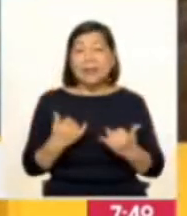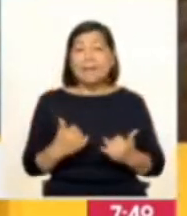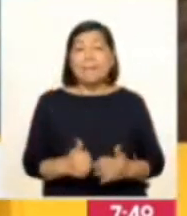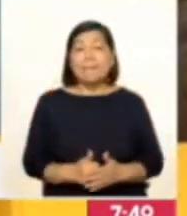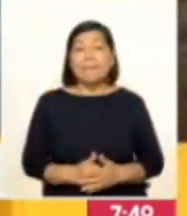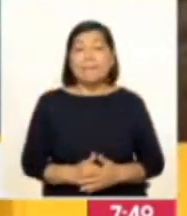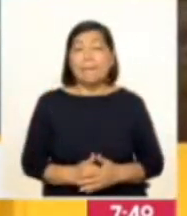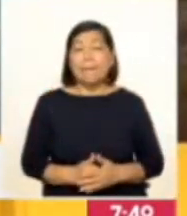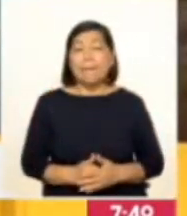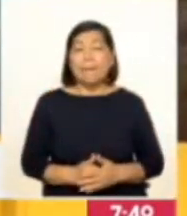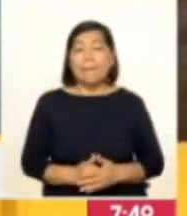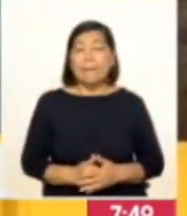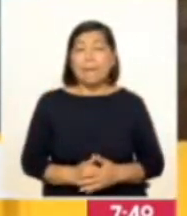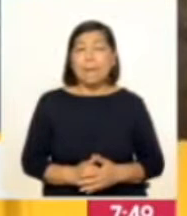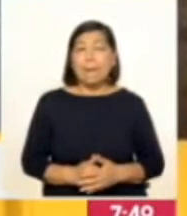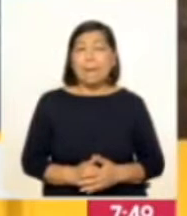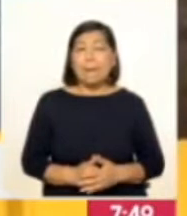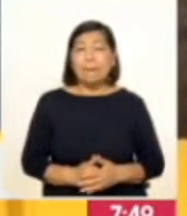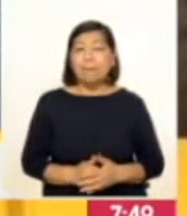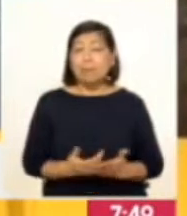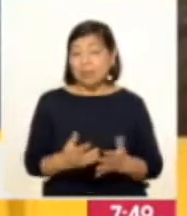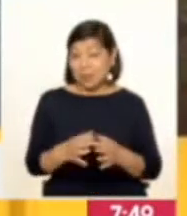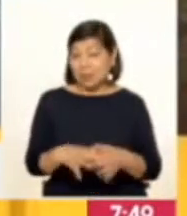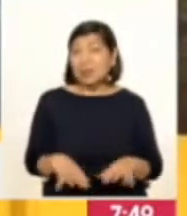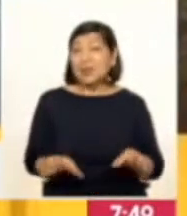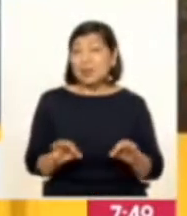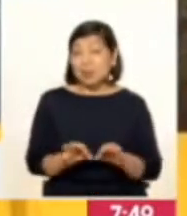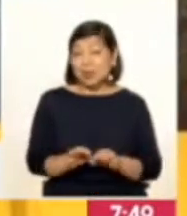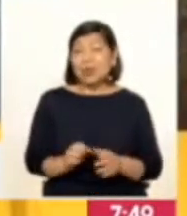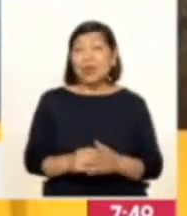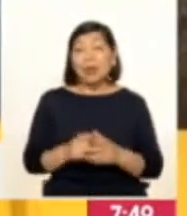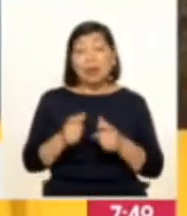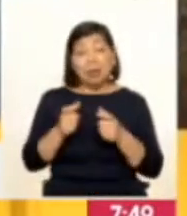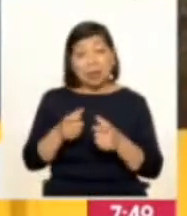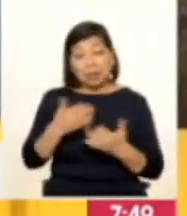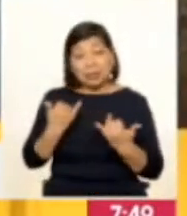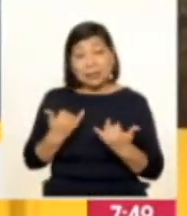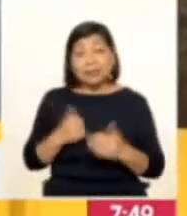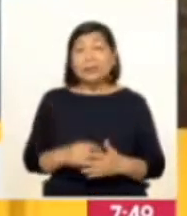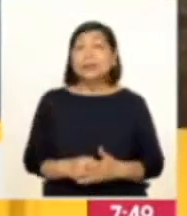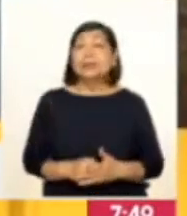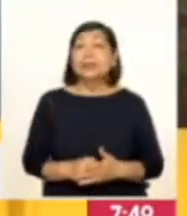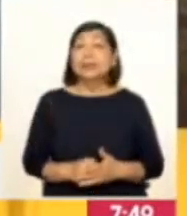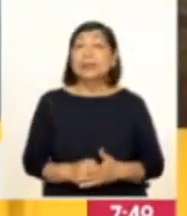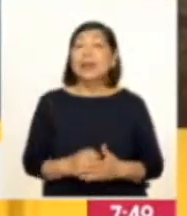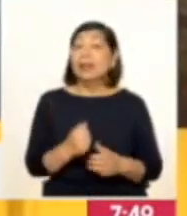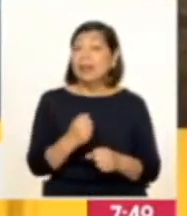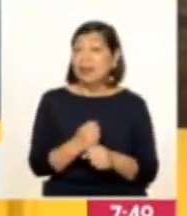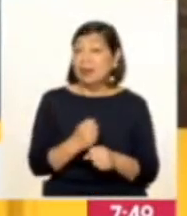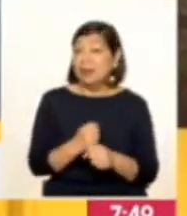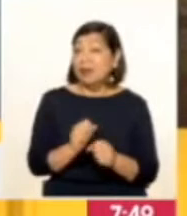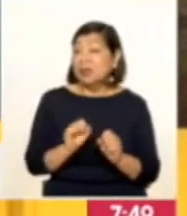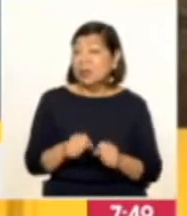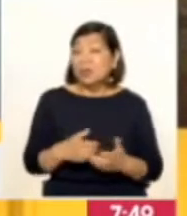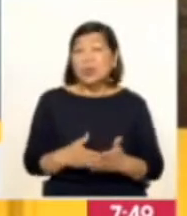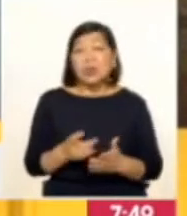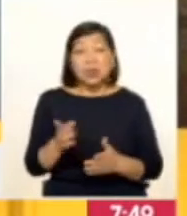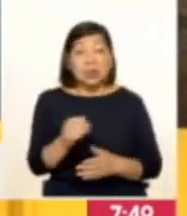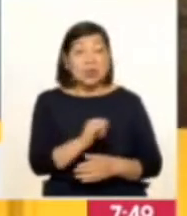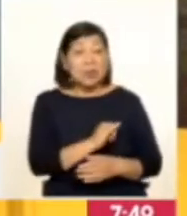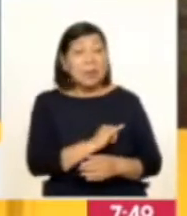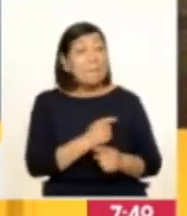entrevista es muy importante lo que el contralor anuncia aquí sin duda y el trabajo que está haciendo su institución